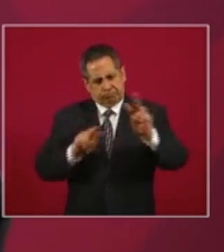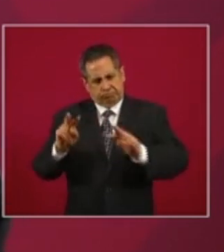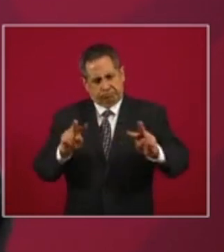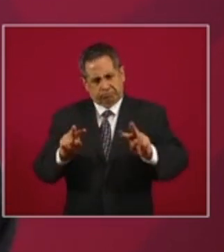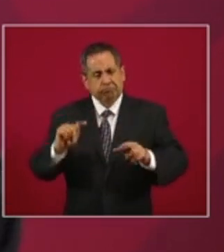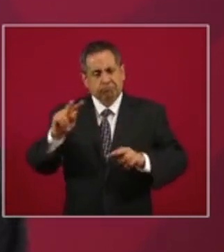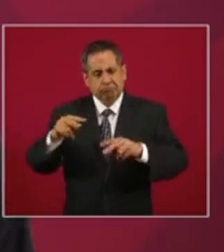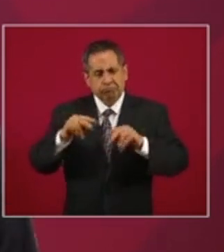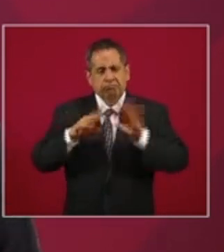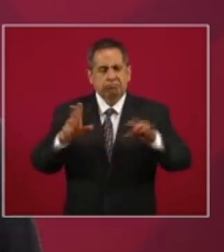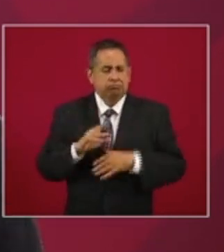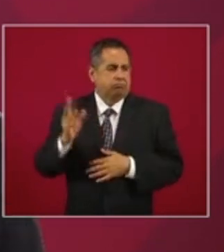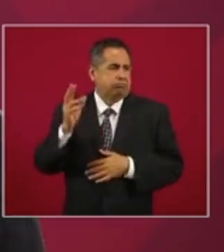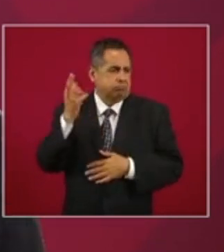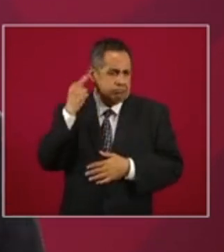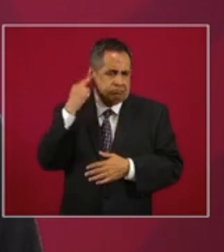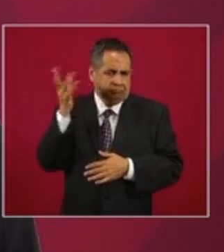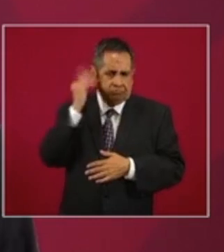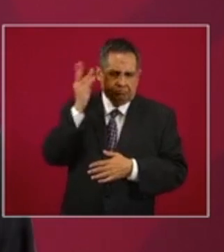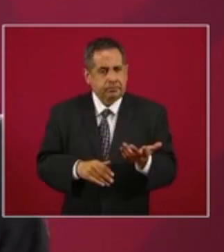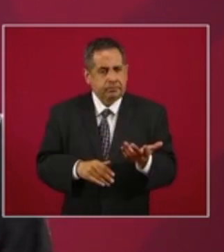por televisión, se puede escuchar por radio.